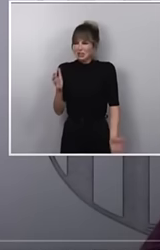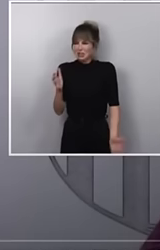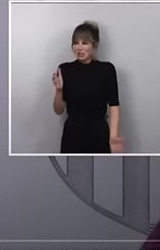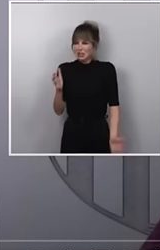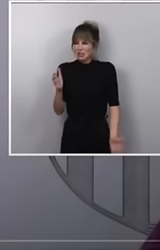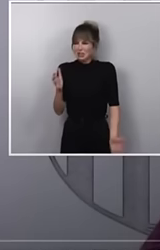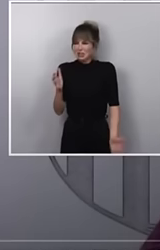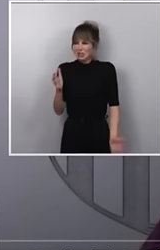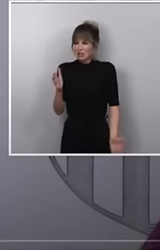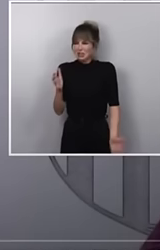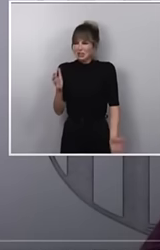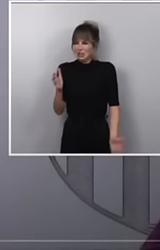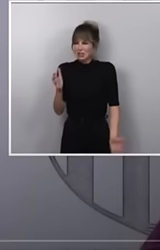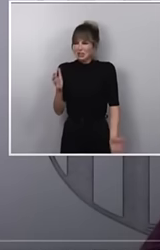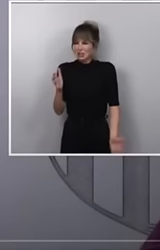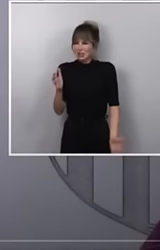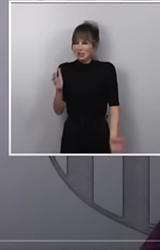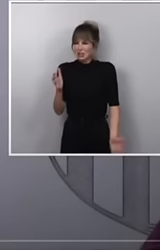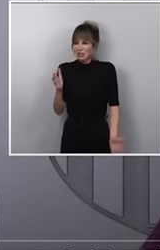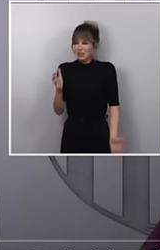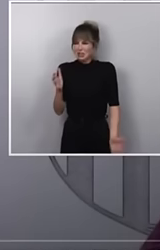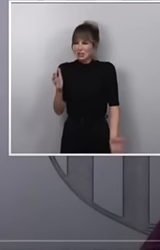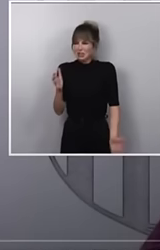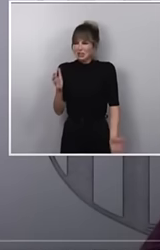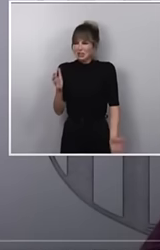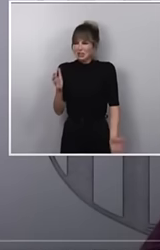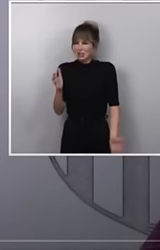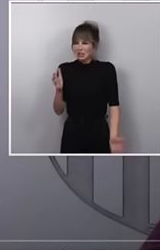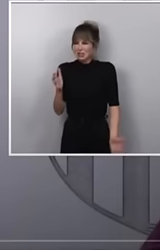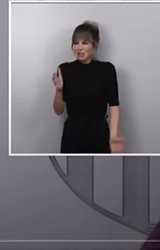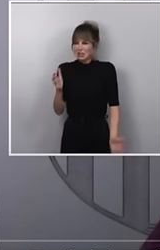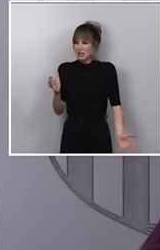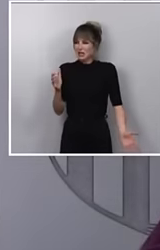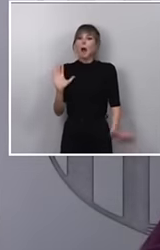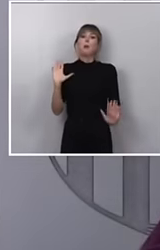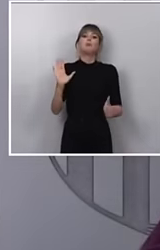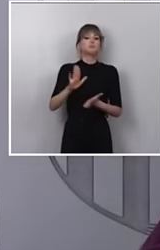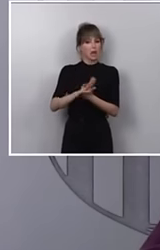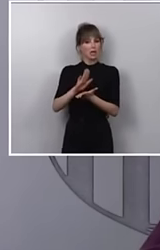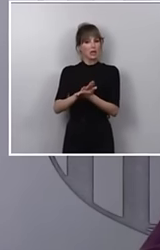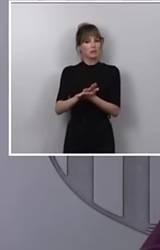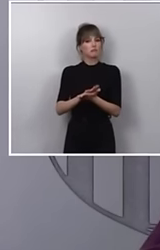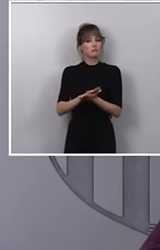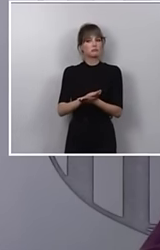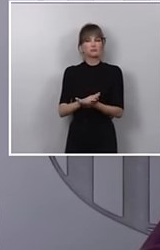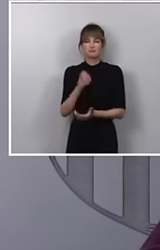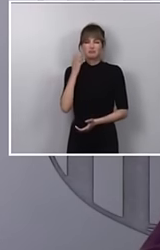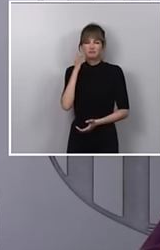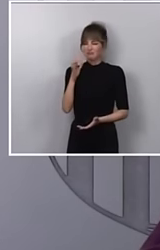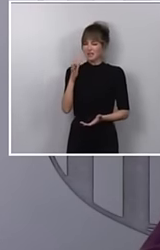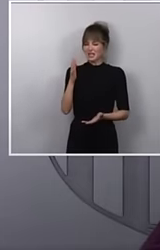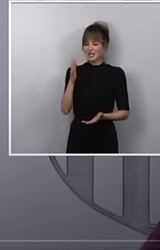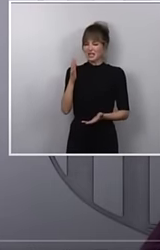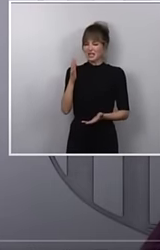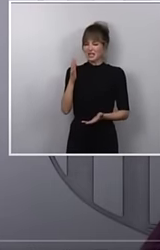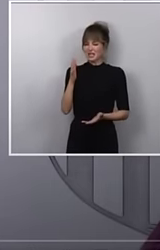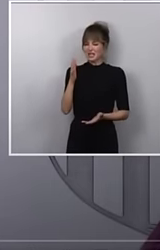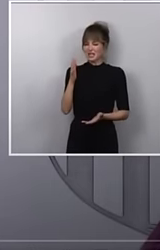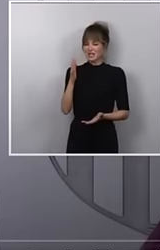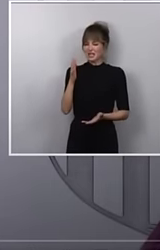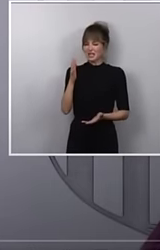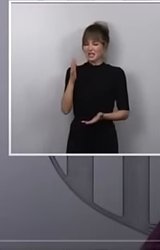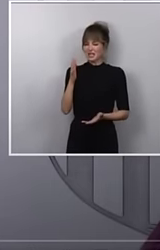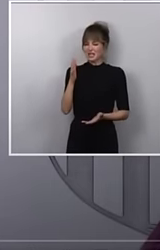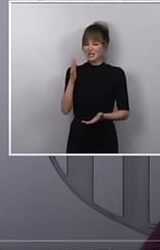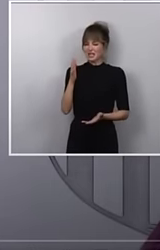Señal como de prepararse a ver qué es lo que va a recibir, ¿no? extrañeza y tranquilidad. Y